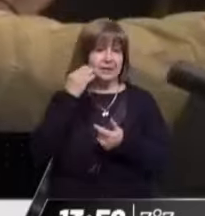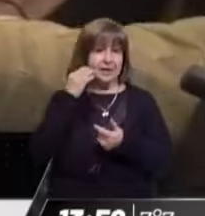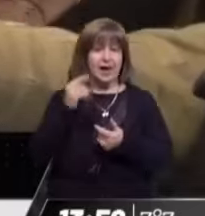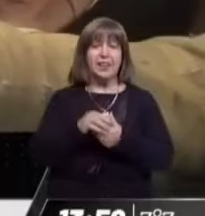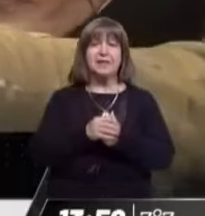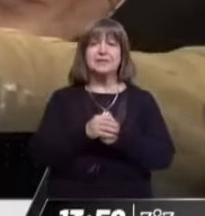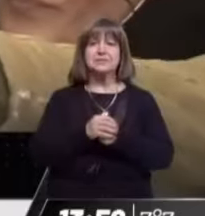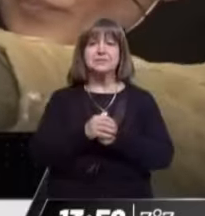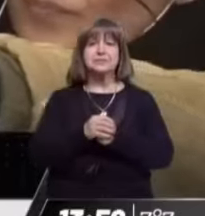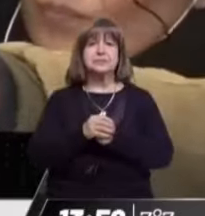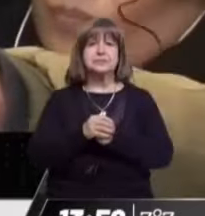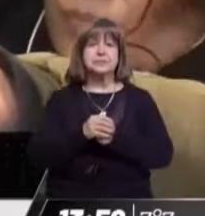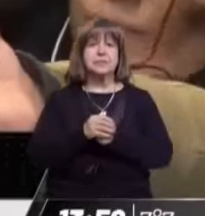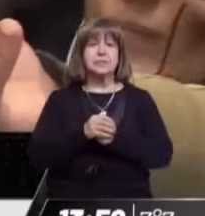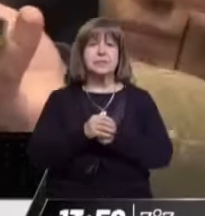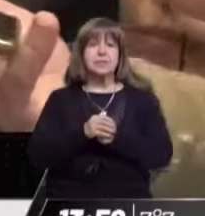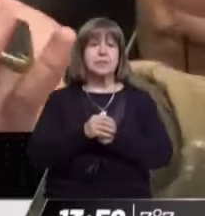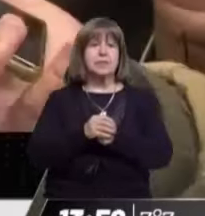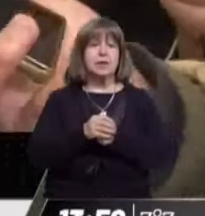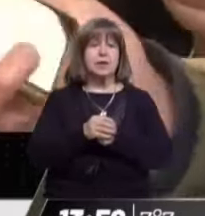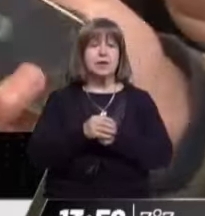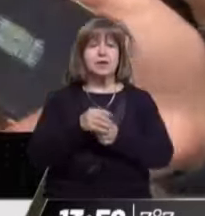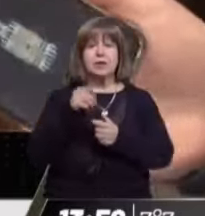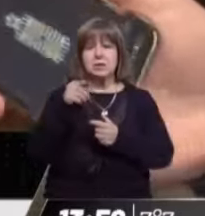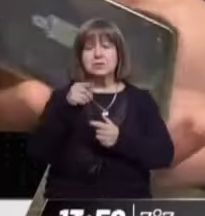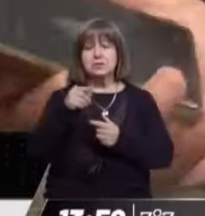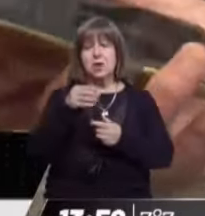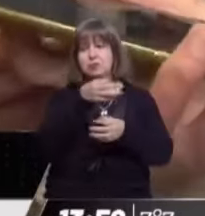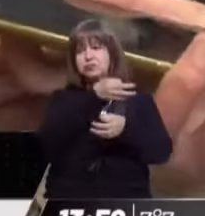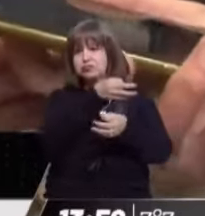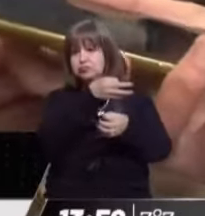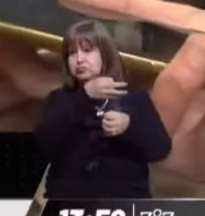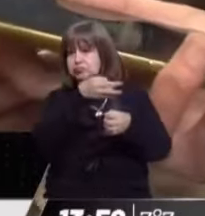La ampliación fue sin fisura alguna, muy conmovedora al principio.